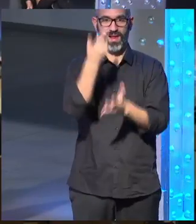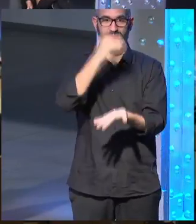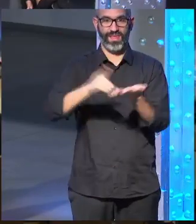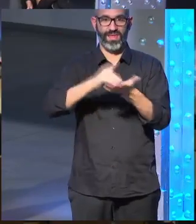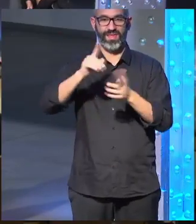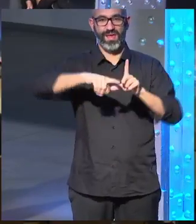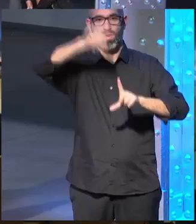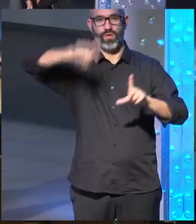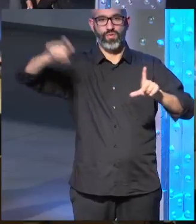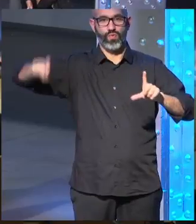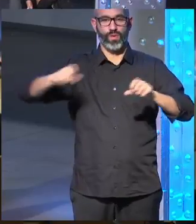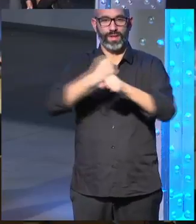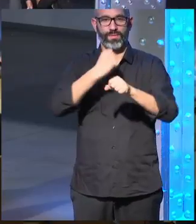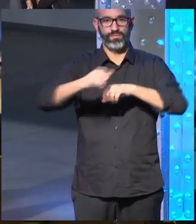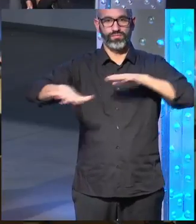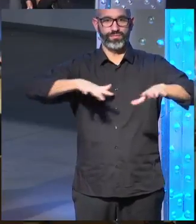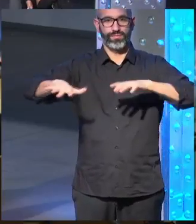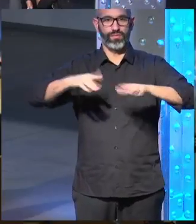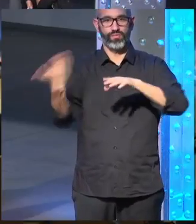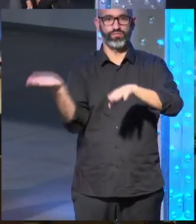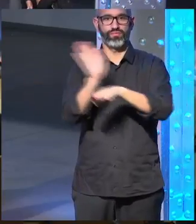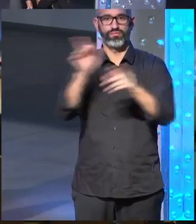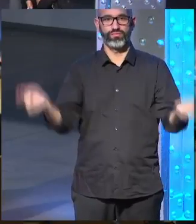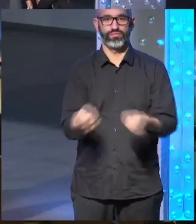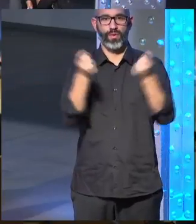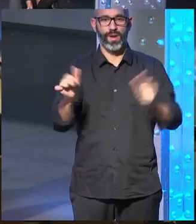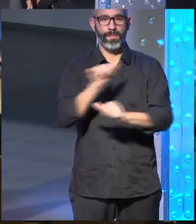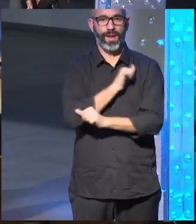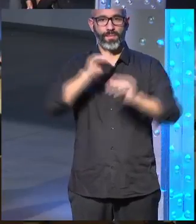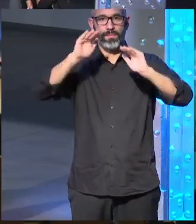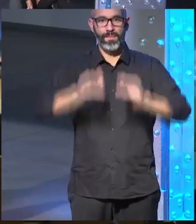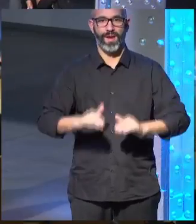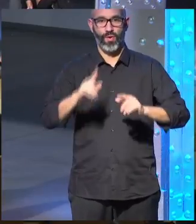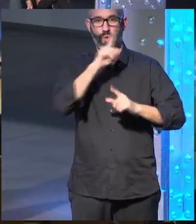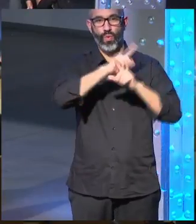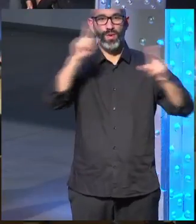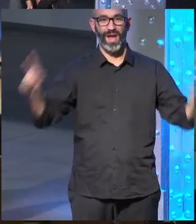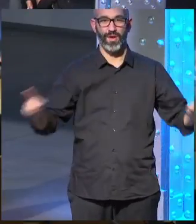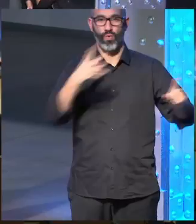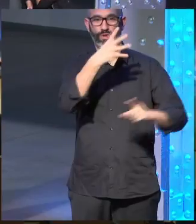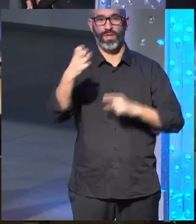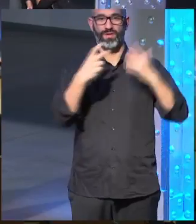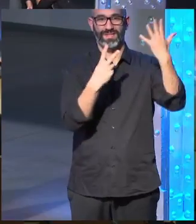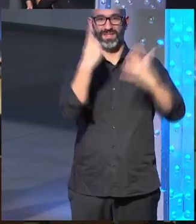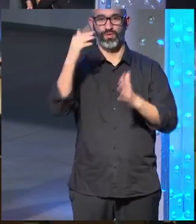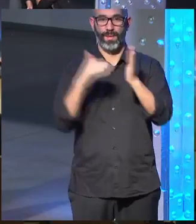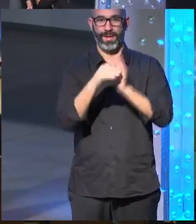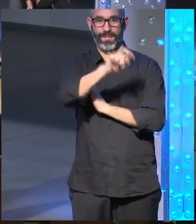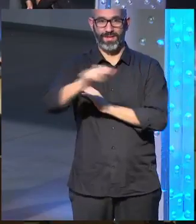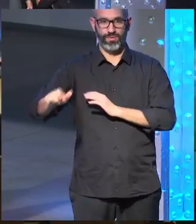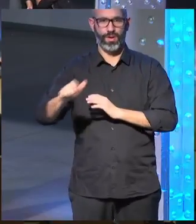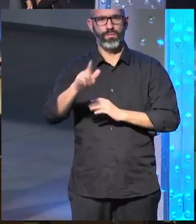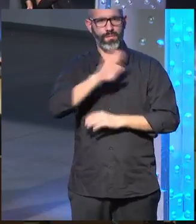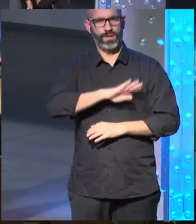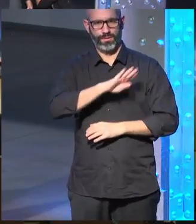encuesta de población activa publicada. El paro ha descendido en un año 471.000 personas. Es